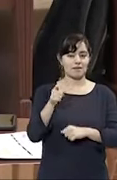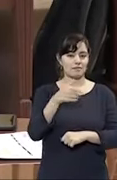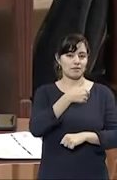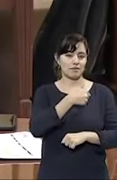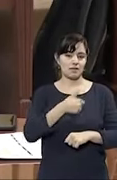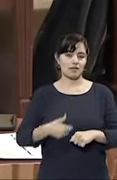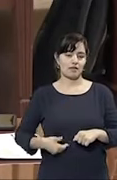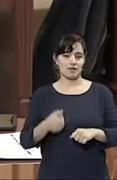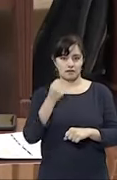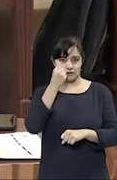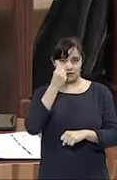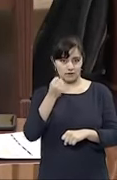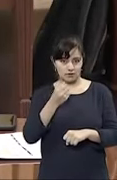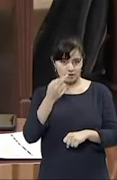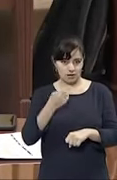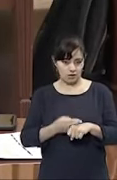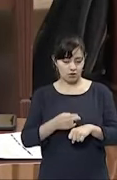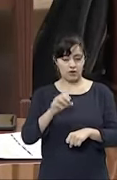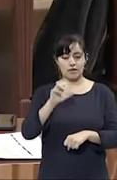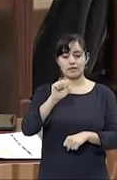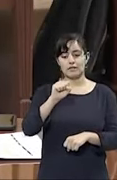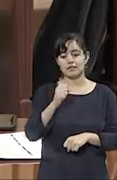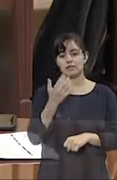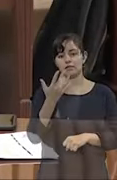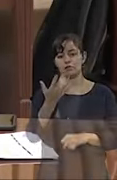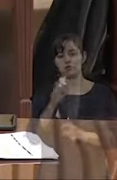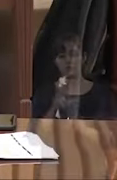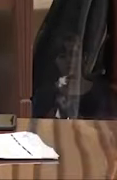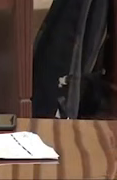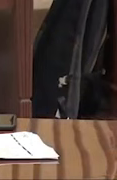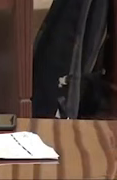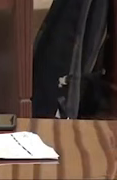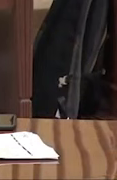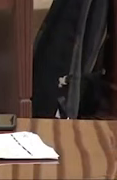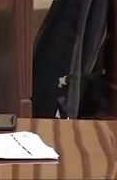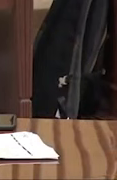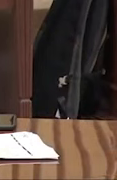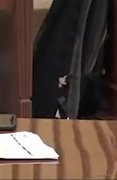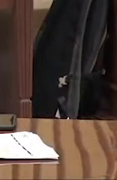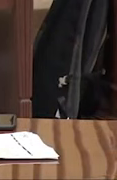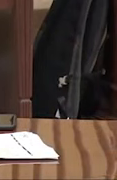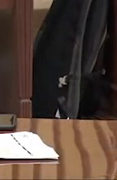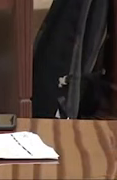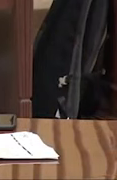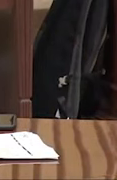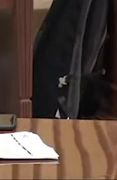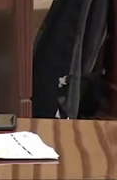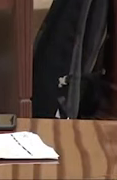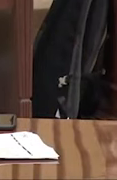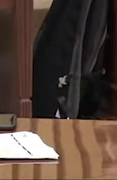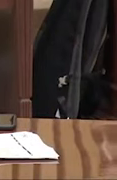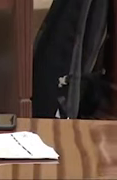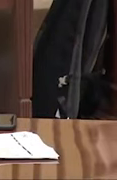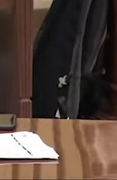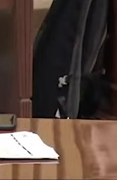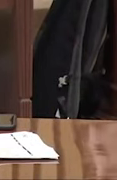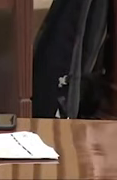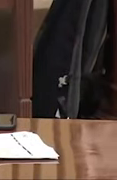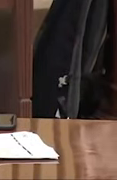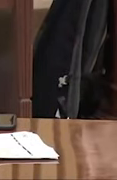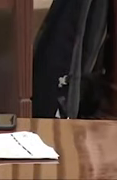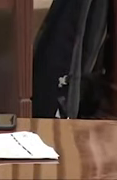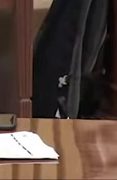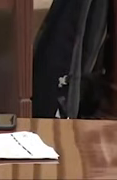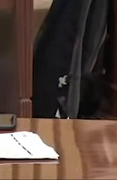y secretarios de 65 comités municipales del pri en el estado para